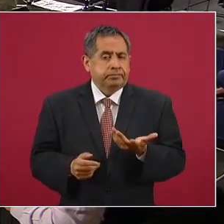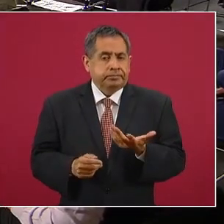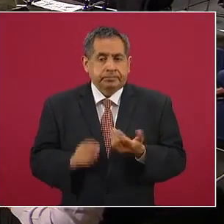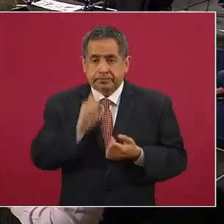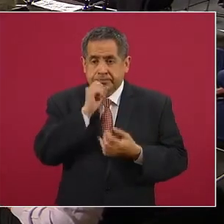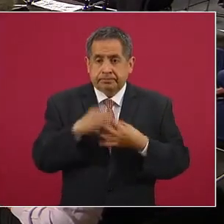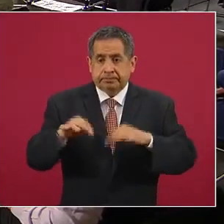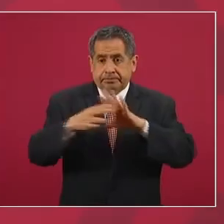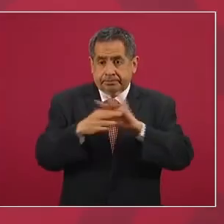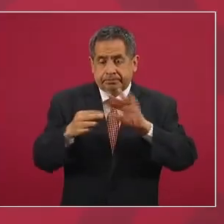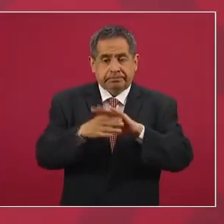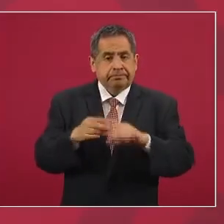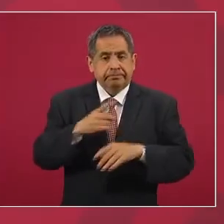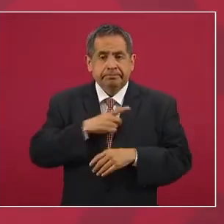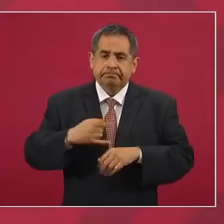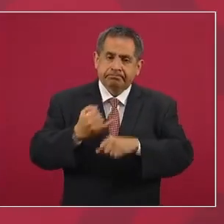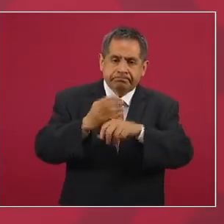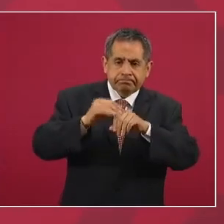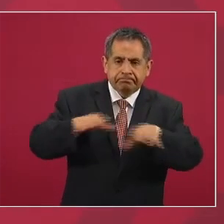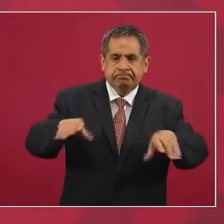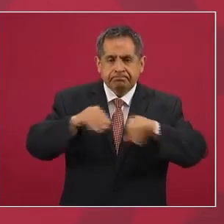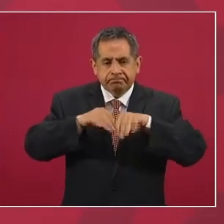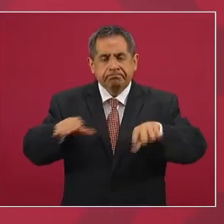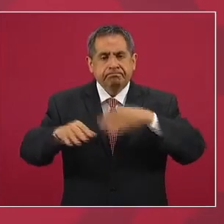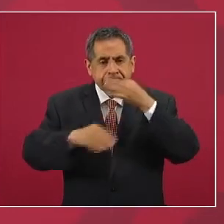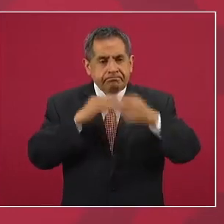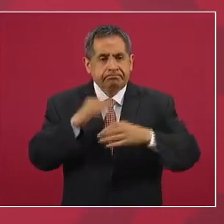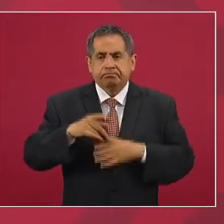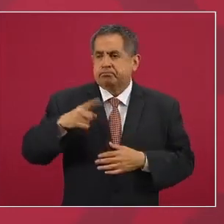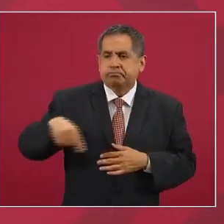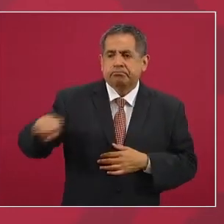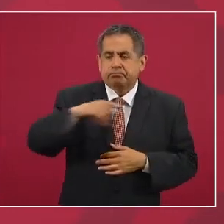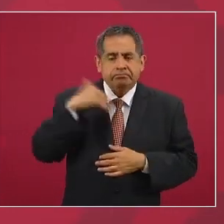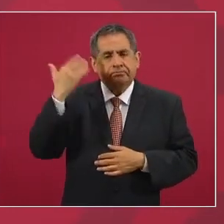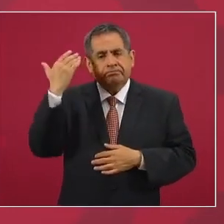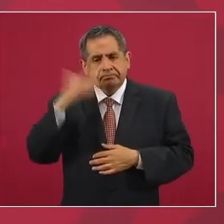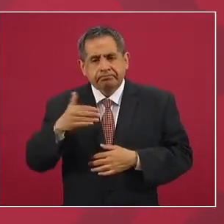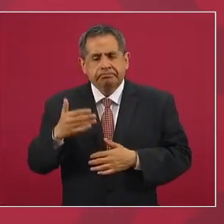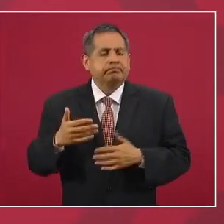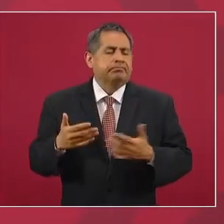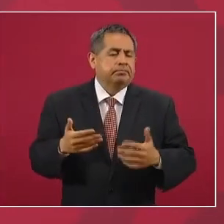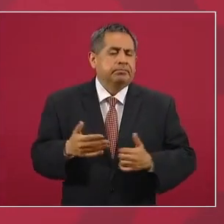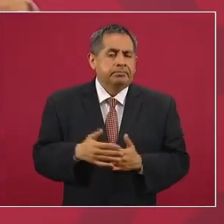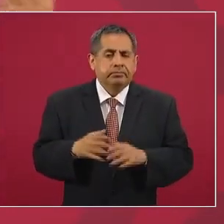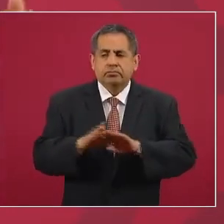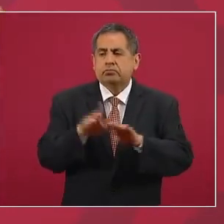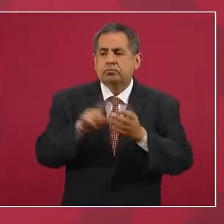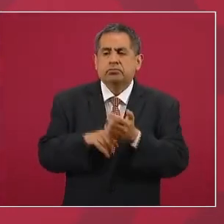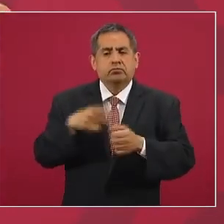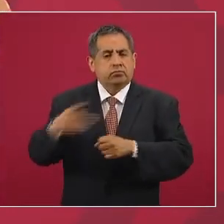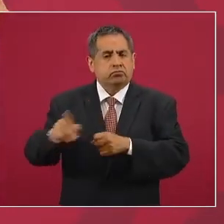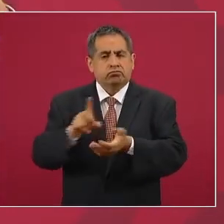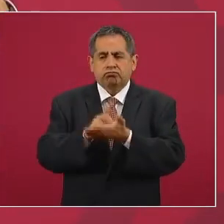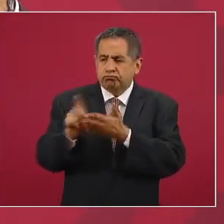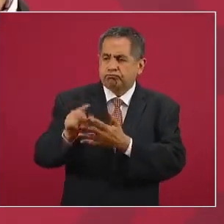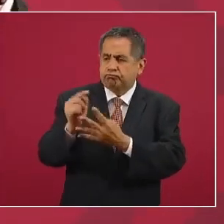muy importante la información, que los trabajadores sepan a qué tienen